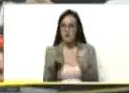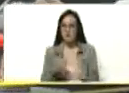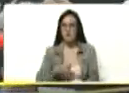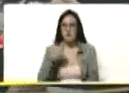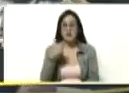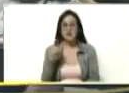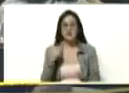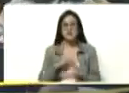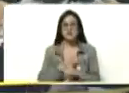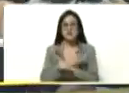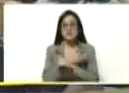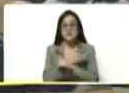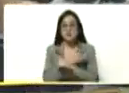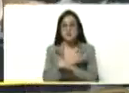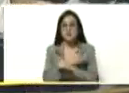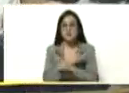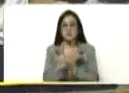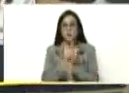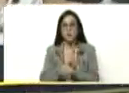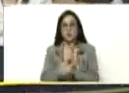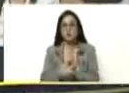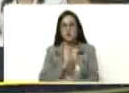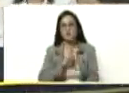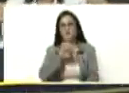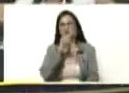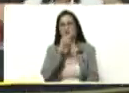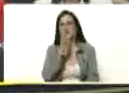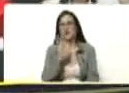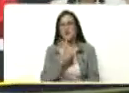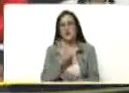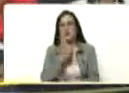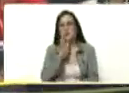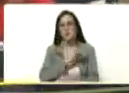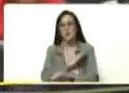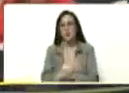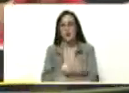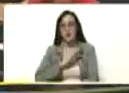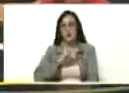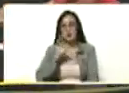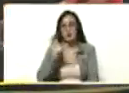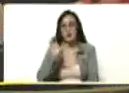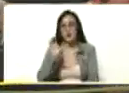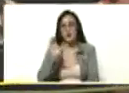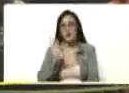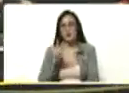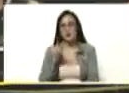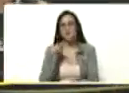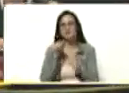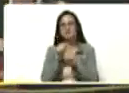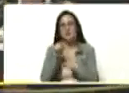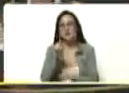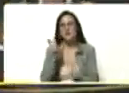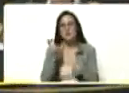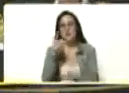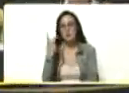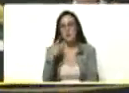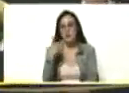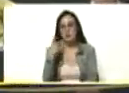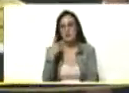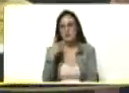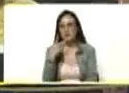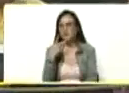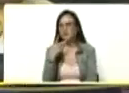alarma es el uso vil y despiadado de los poderes del Estado con fines políticos. En